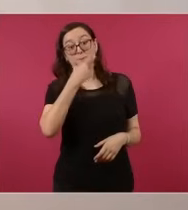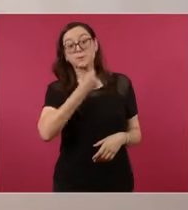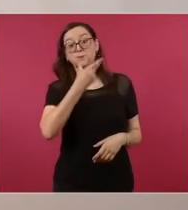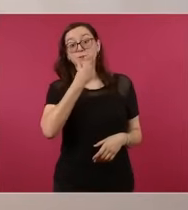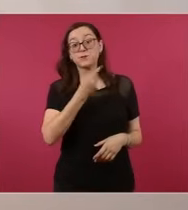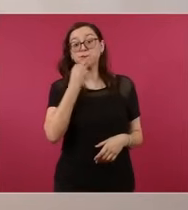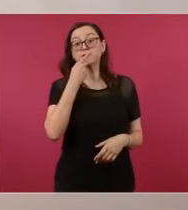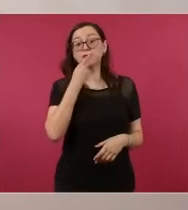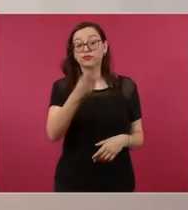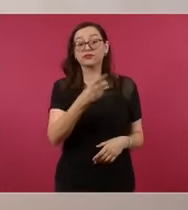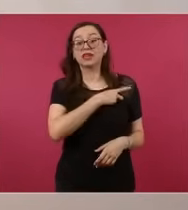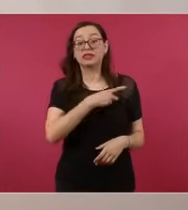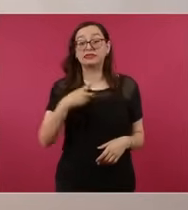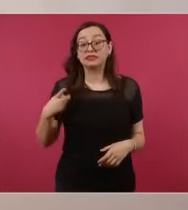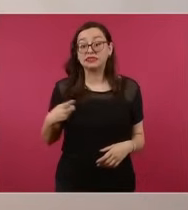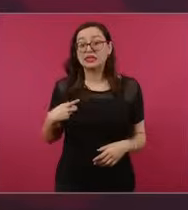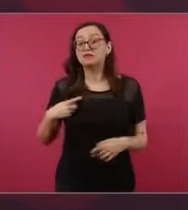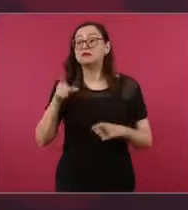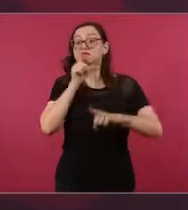Tiene que ser